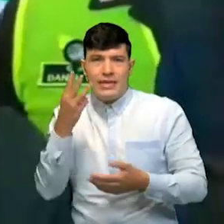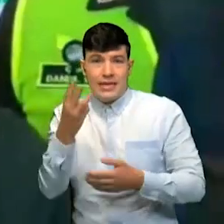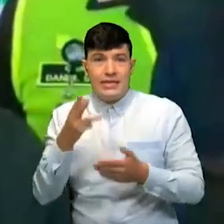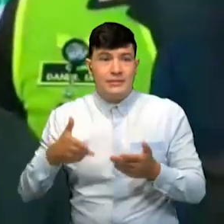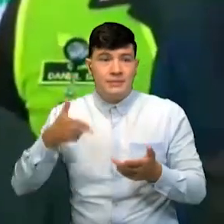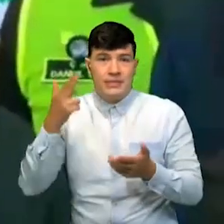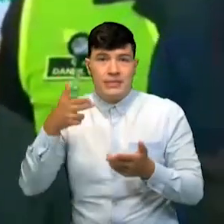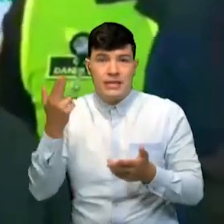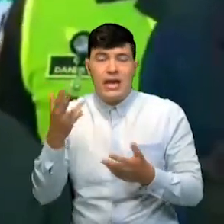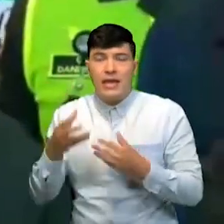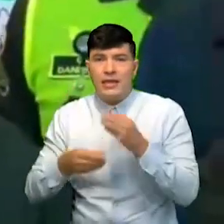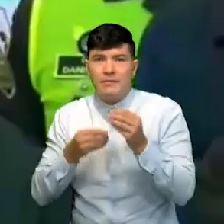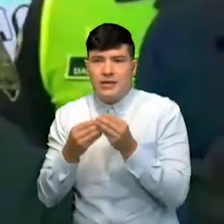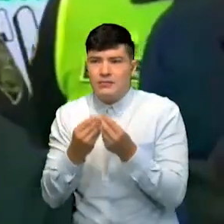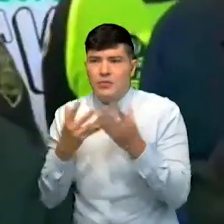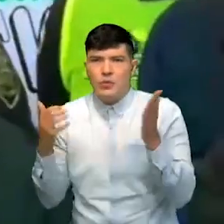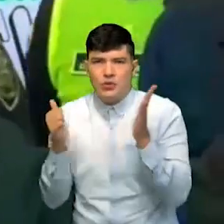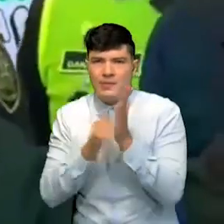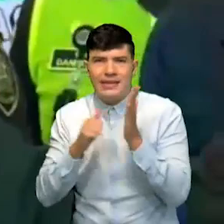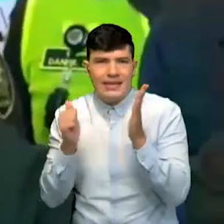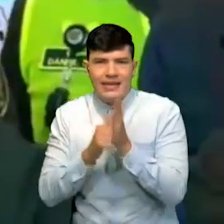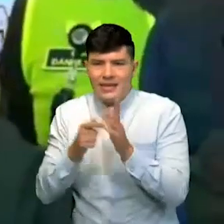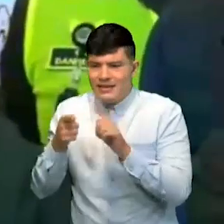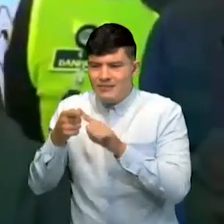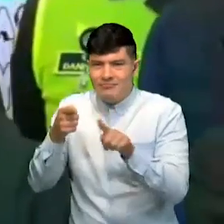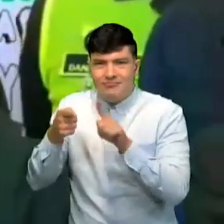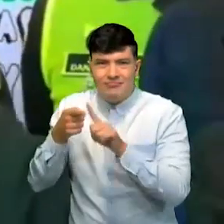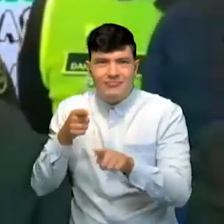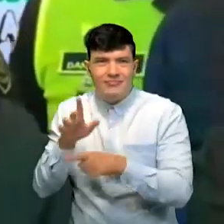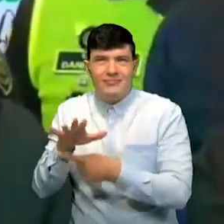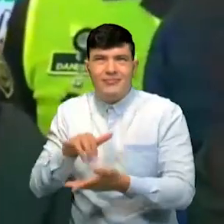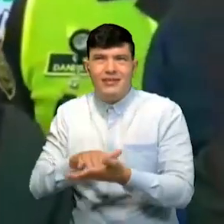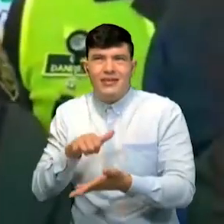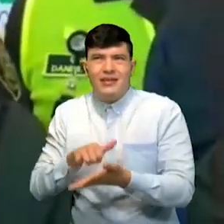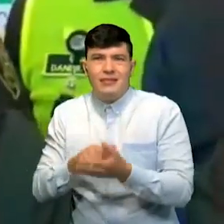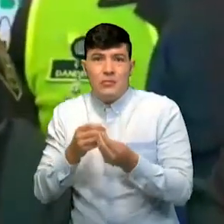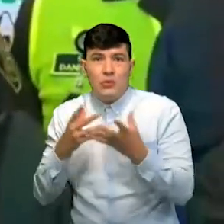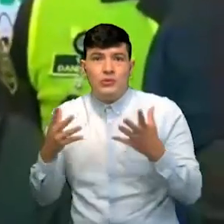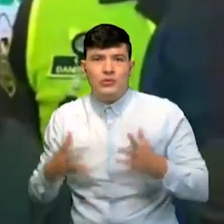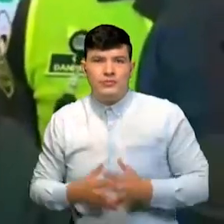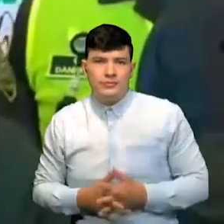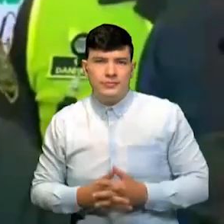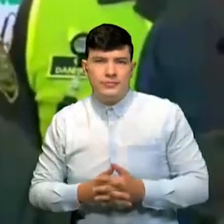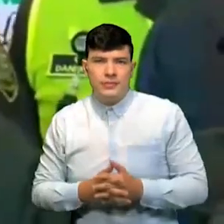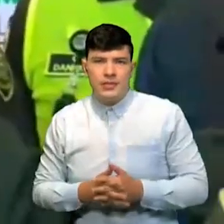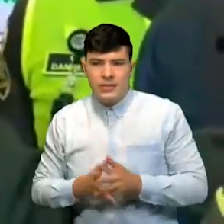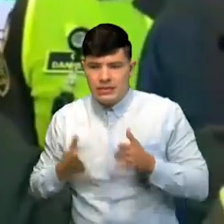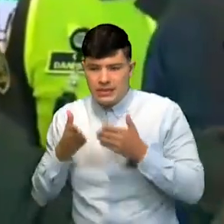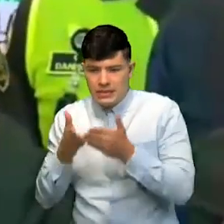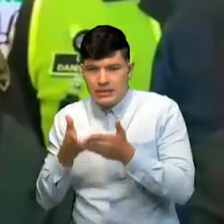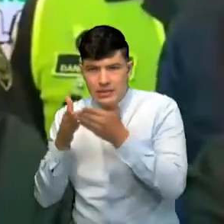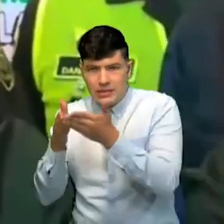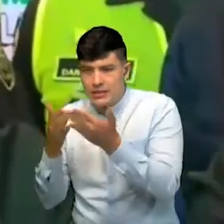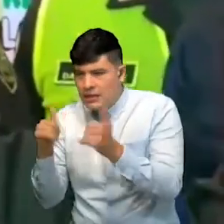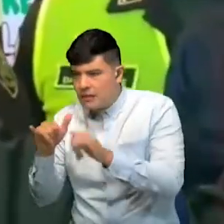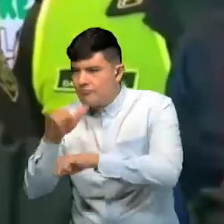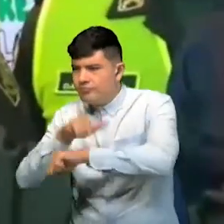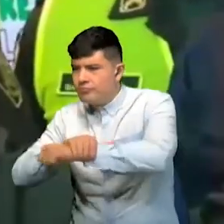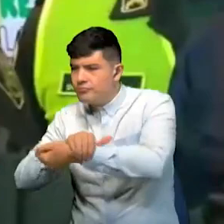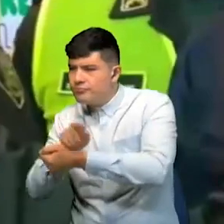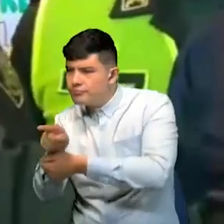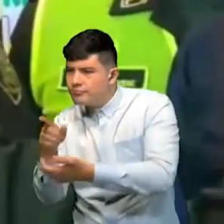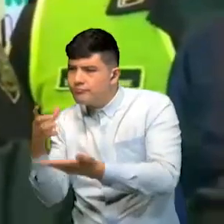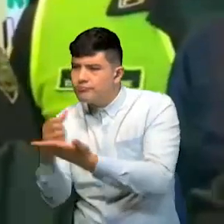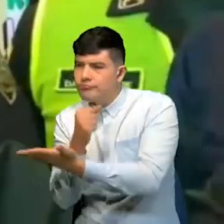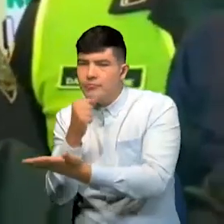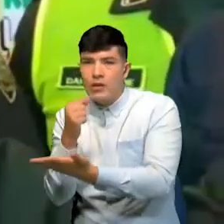abundante material de guerra, entre ellos chalecos balísticos. Se procede a capturar. En el